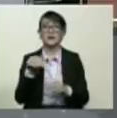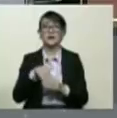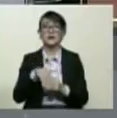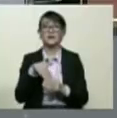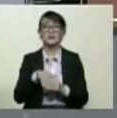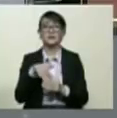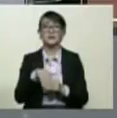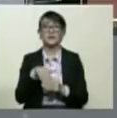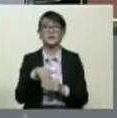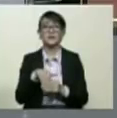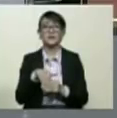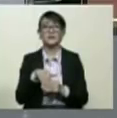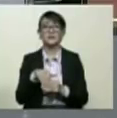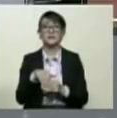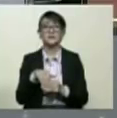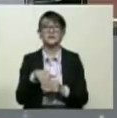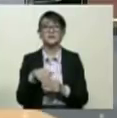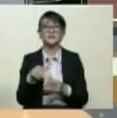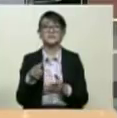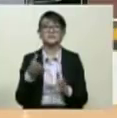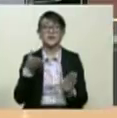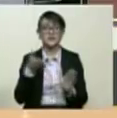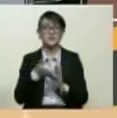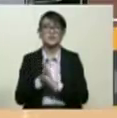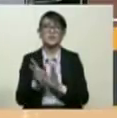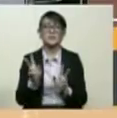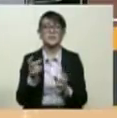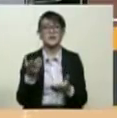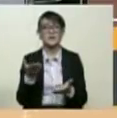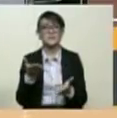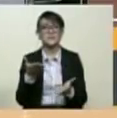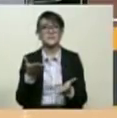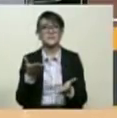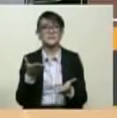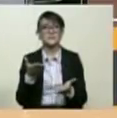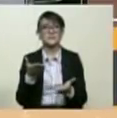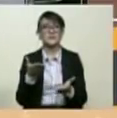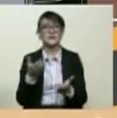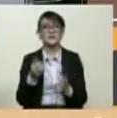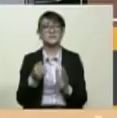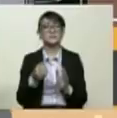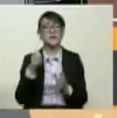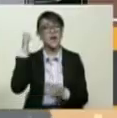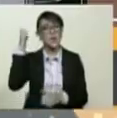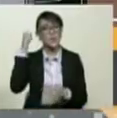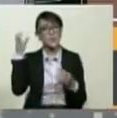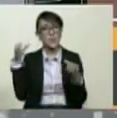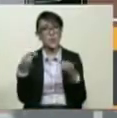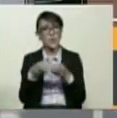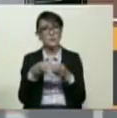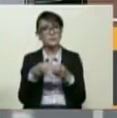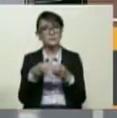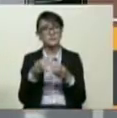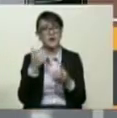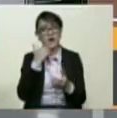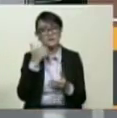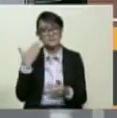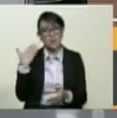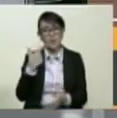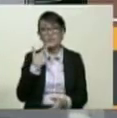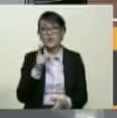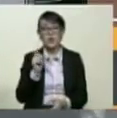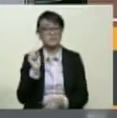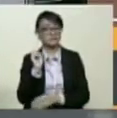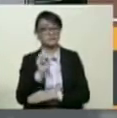electoral, y también su posición acerca de qué lectura le da a que el Parlamento Europeo haya dicho recientemente que no